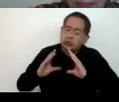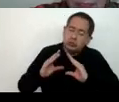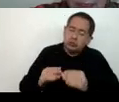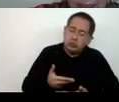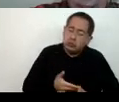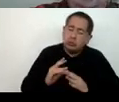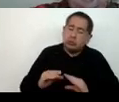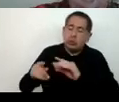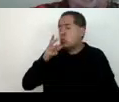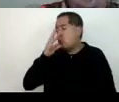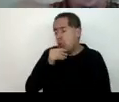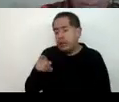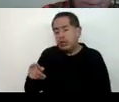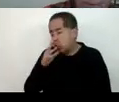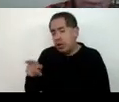y